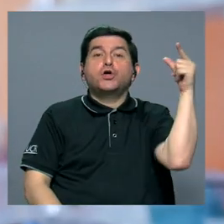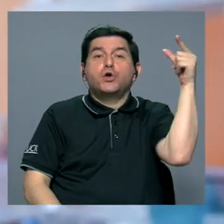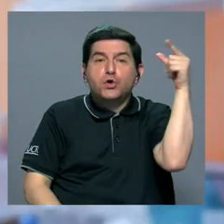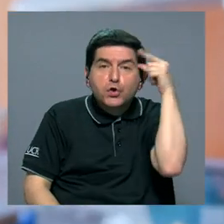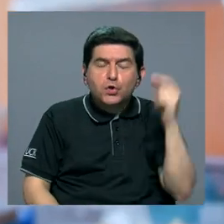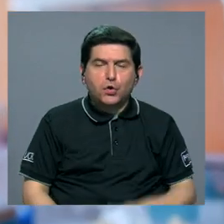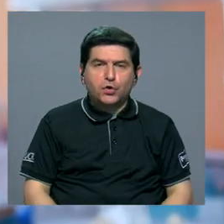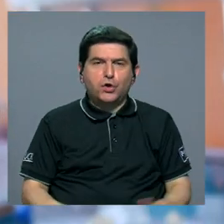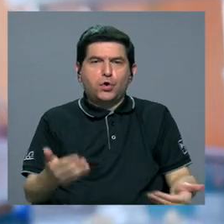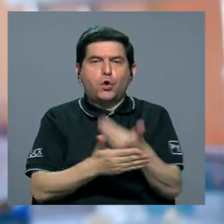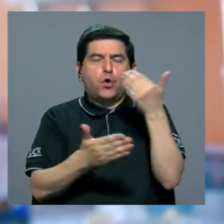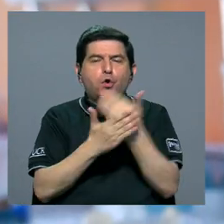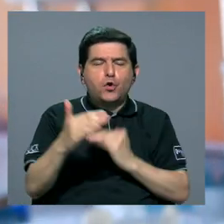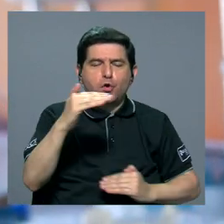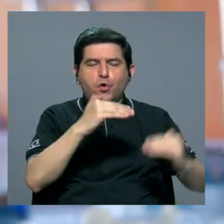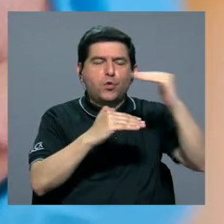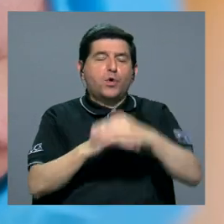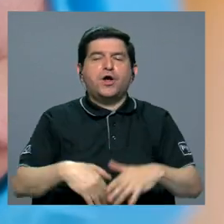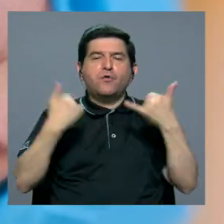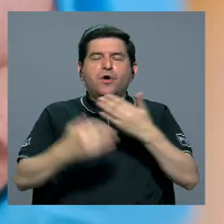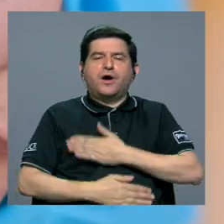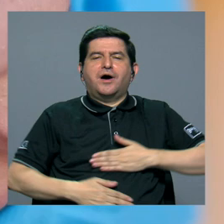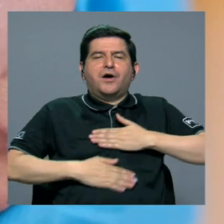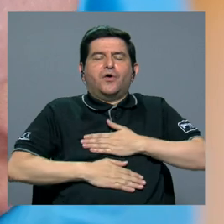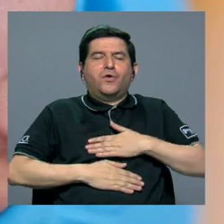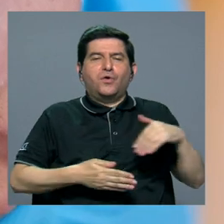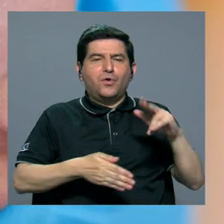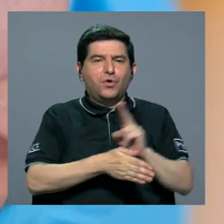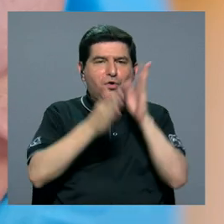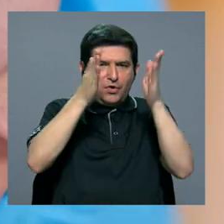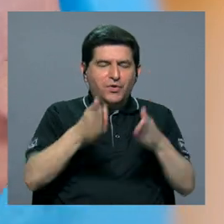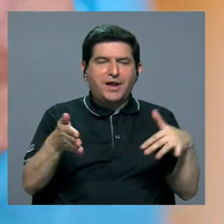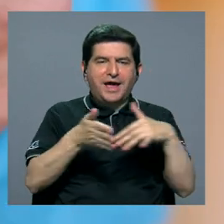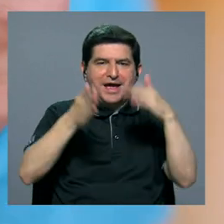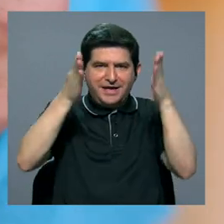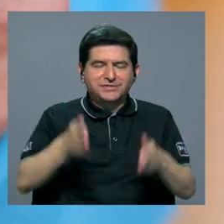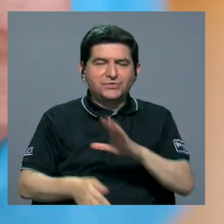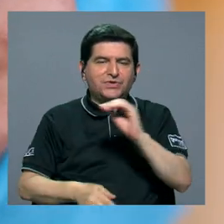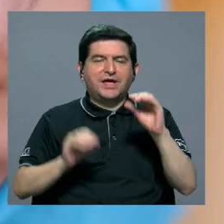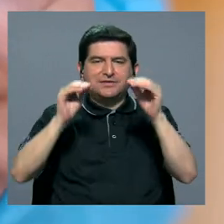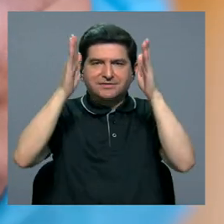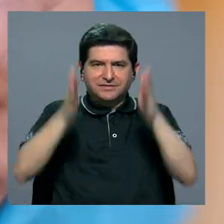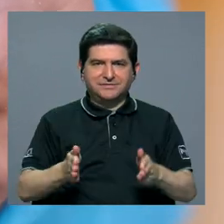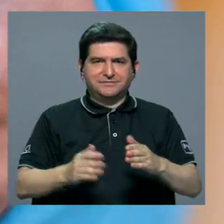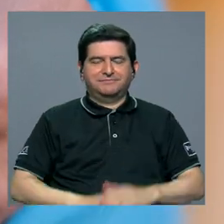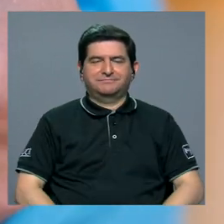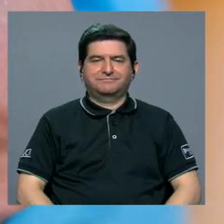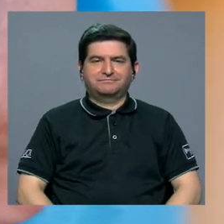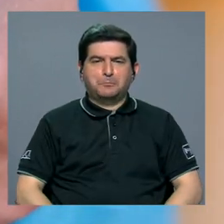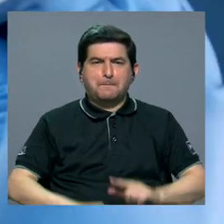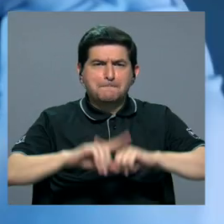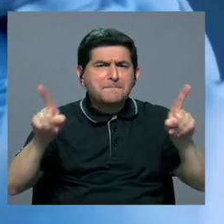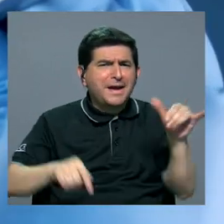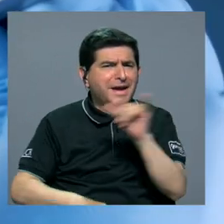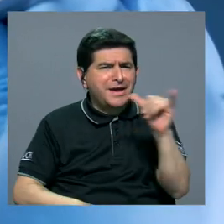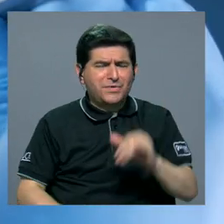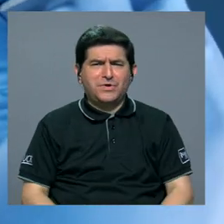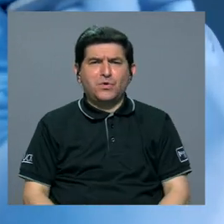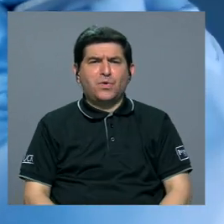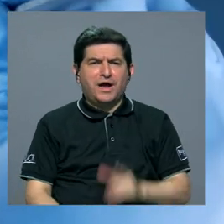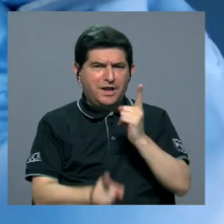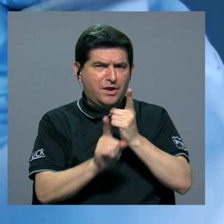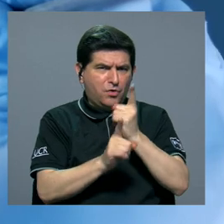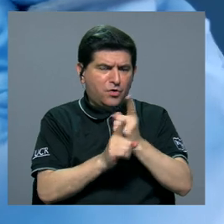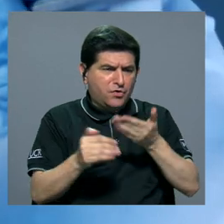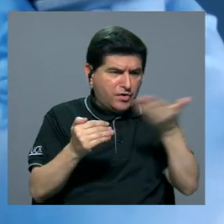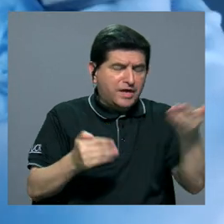por supuesto, el nuevo edificio del que hoy gozan usuarios, estudiantes y docentes. Pero así como ha